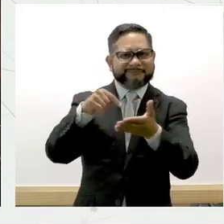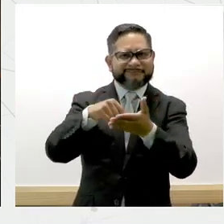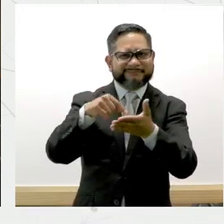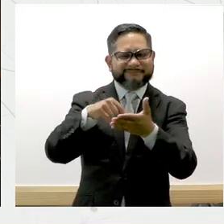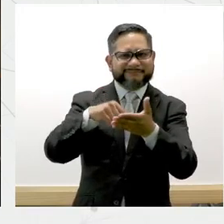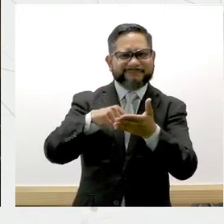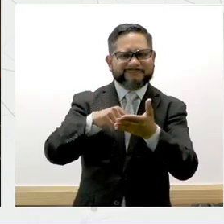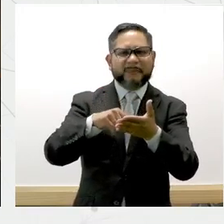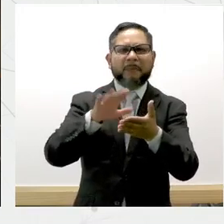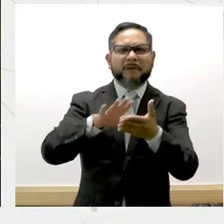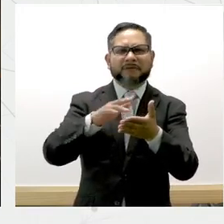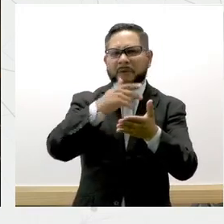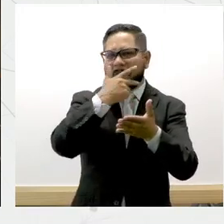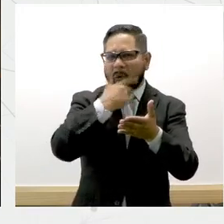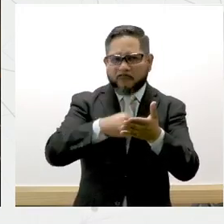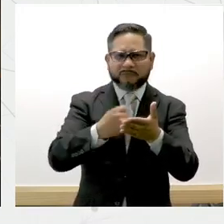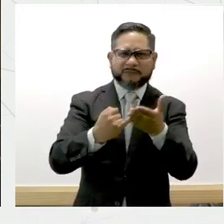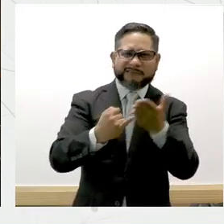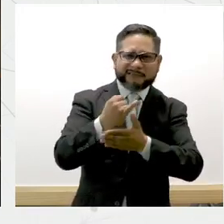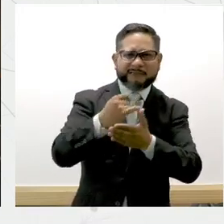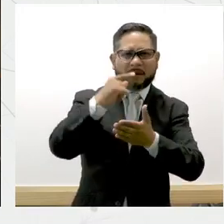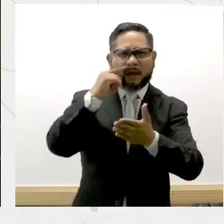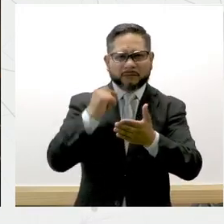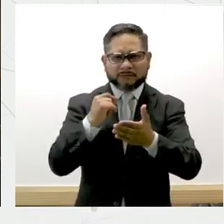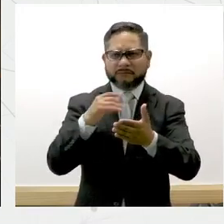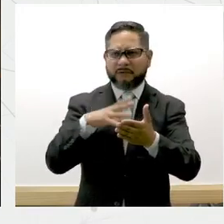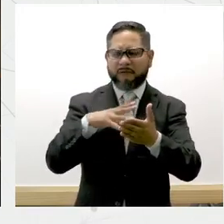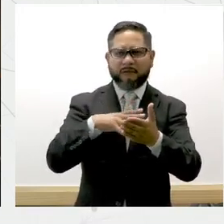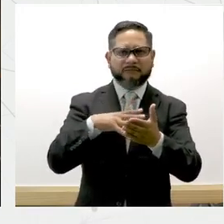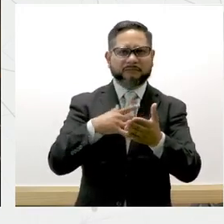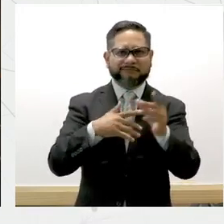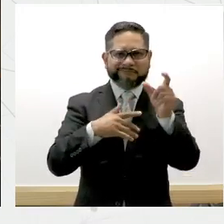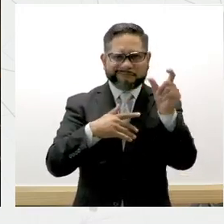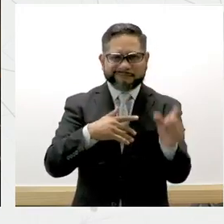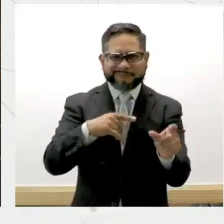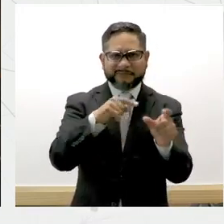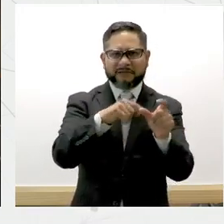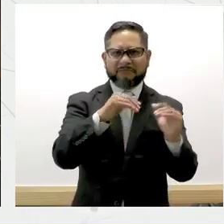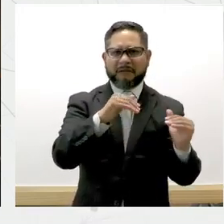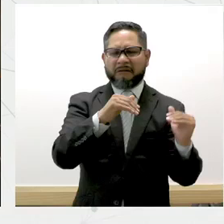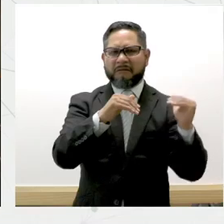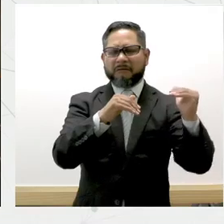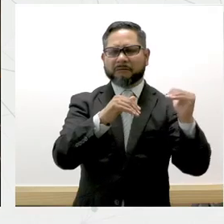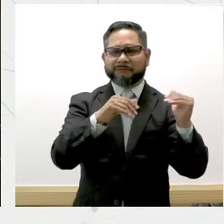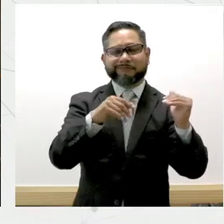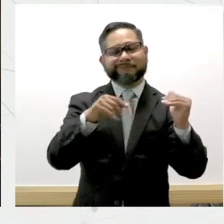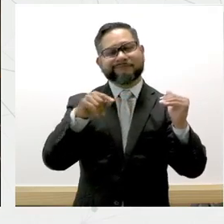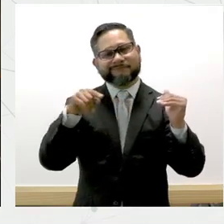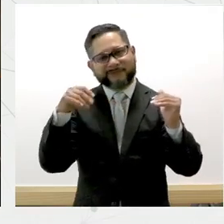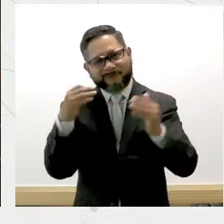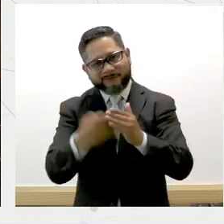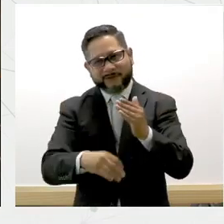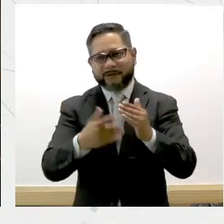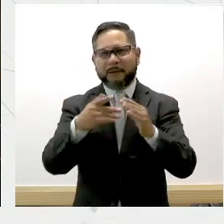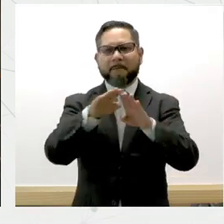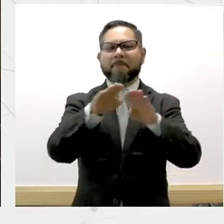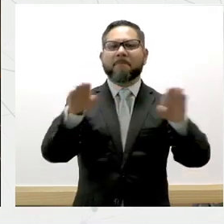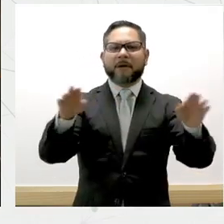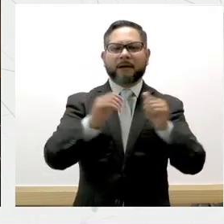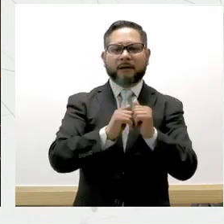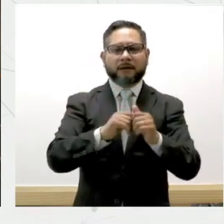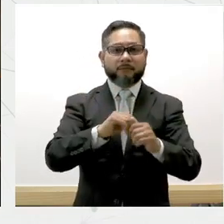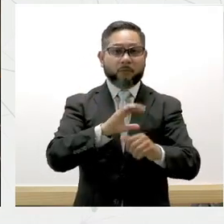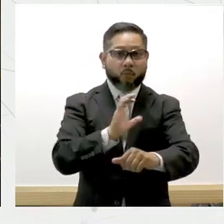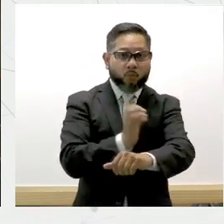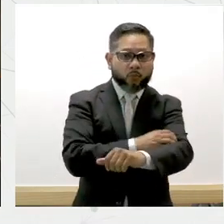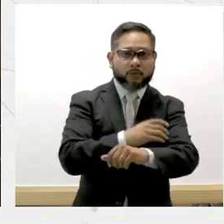por una sociedad, bueno, pues en la que había determinados roles, en las que el hombre ocupaba posiciones de poder político, de poder económico, de decisión,